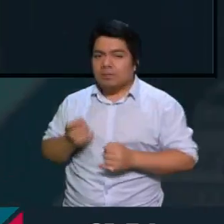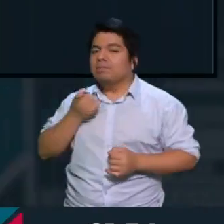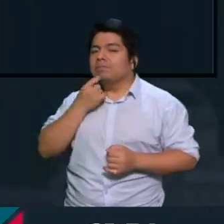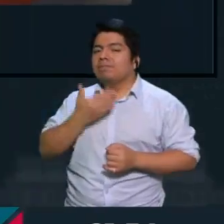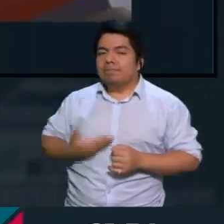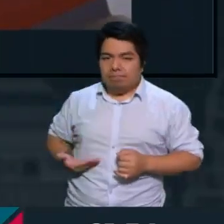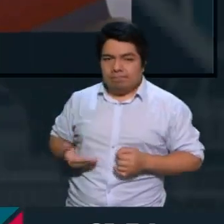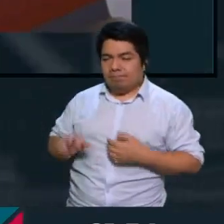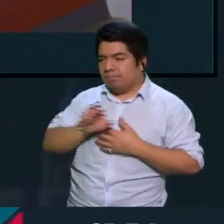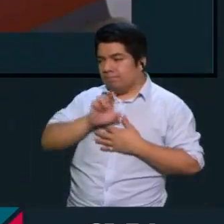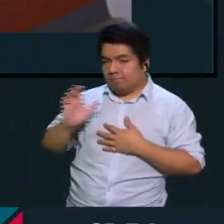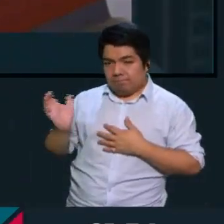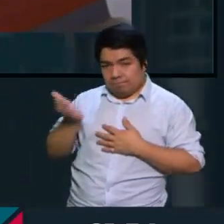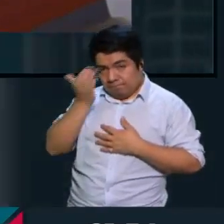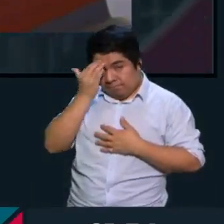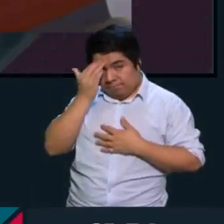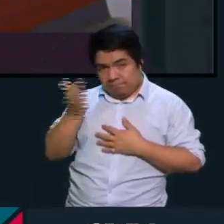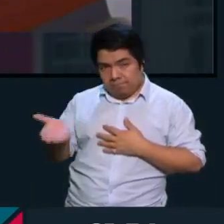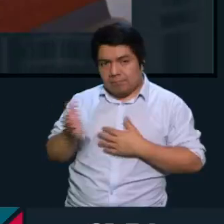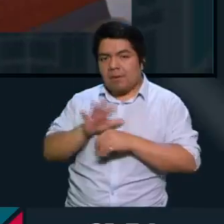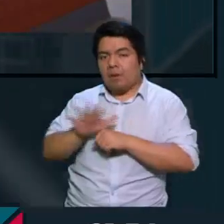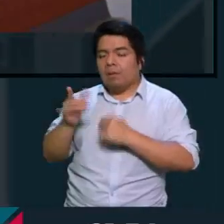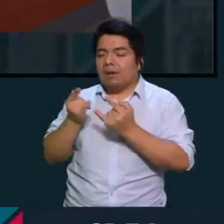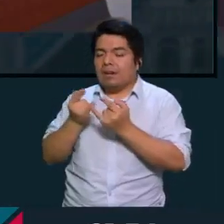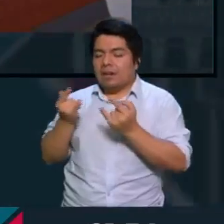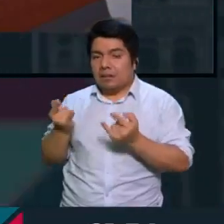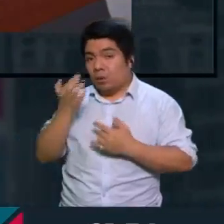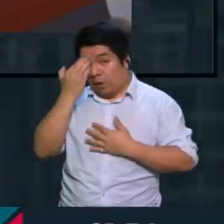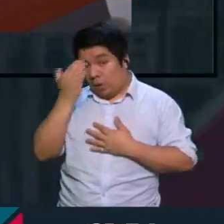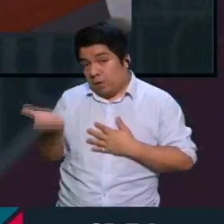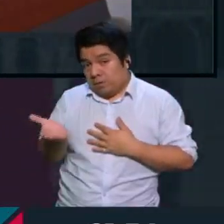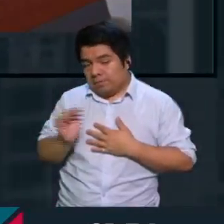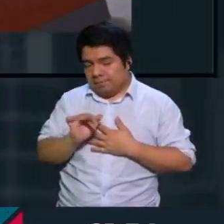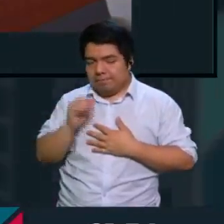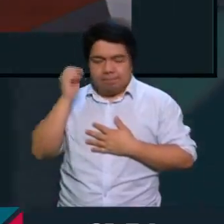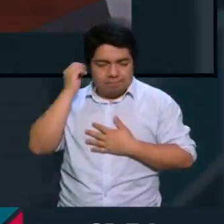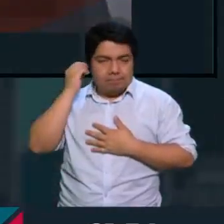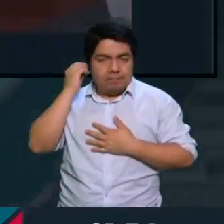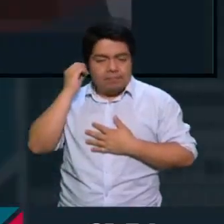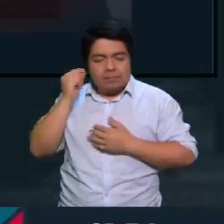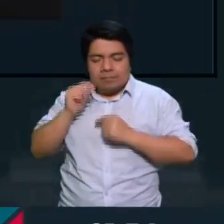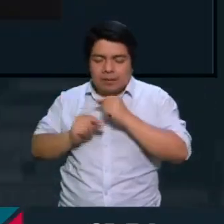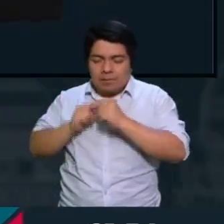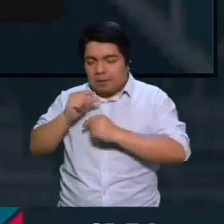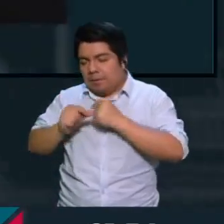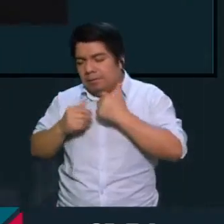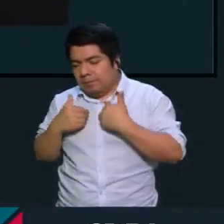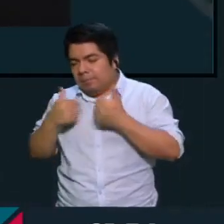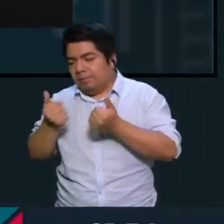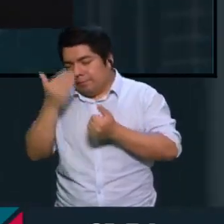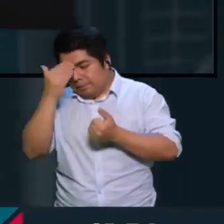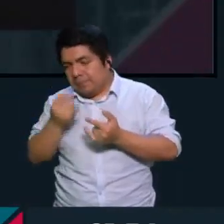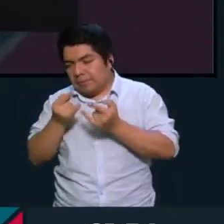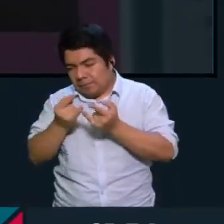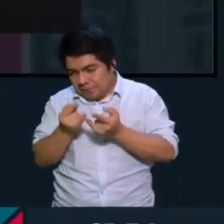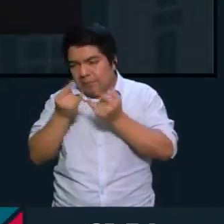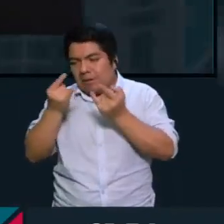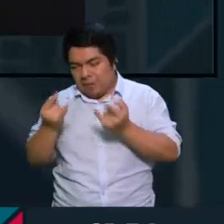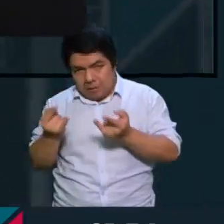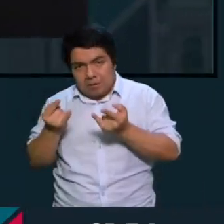del reconocimiento de la historia, viene desde la comprensión de saber que la historia es